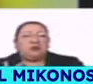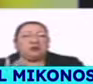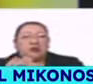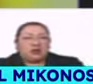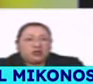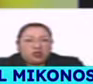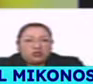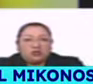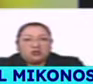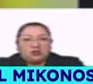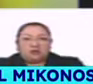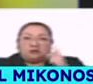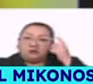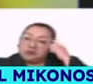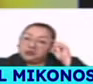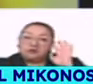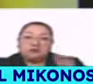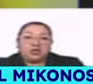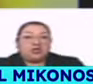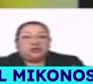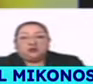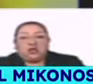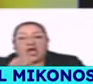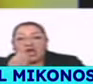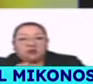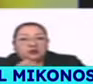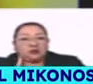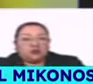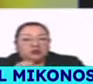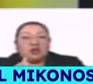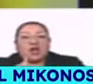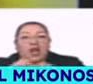Deben estar pasando alimentos, data.